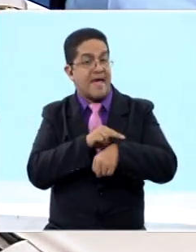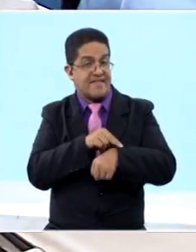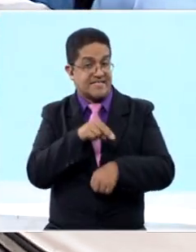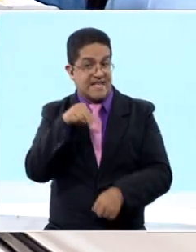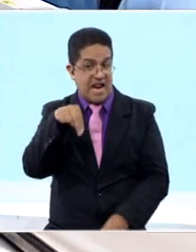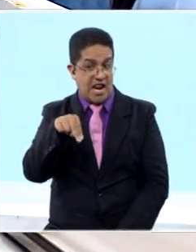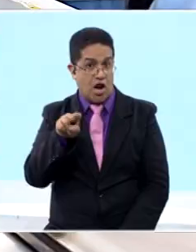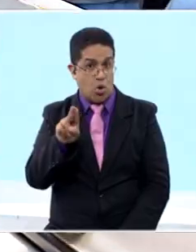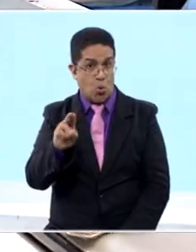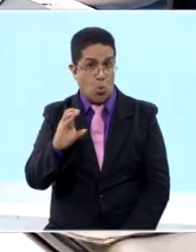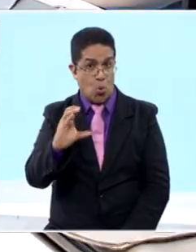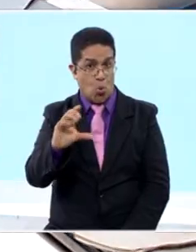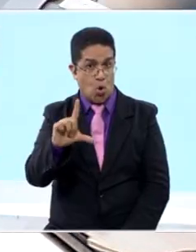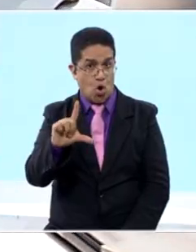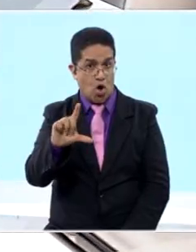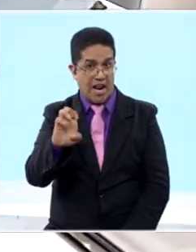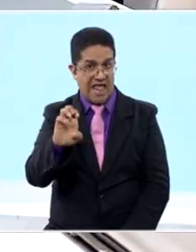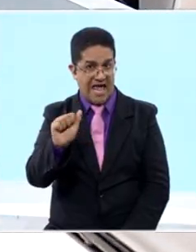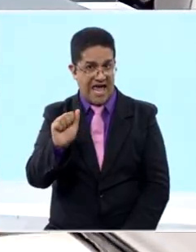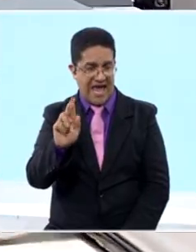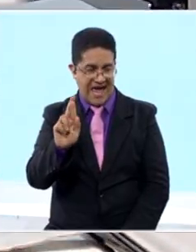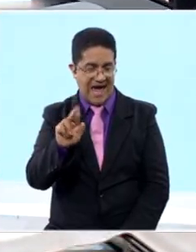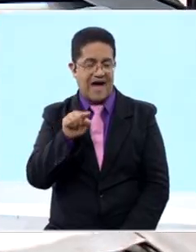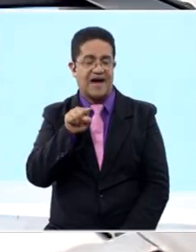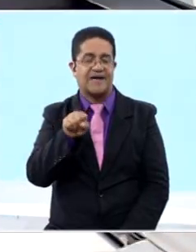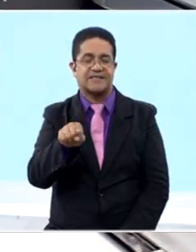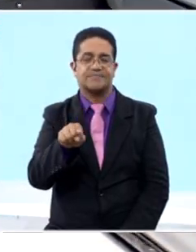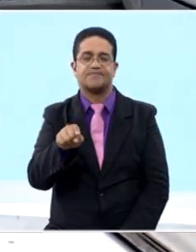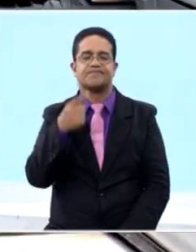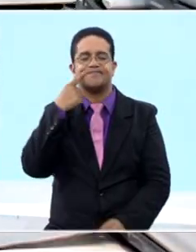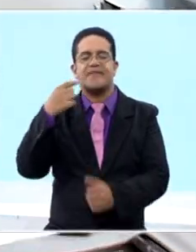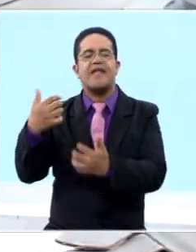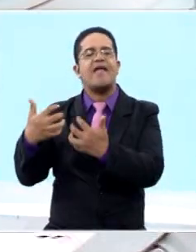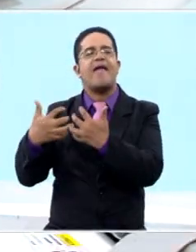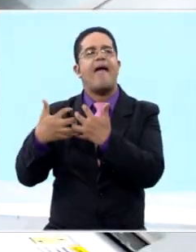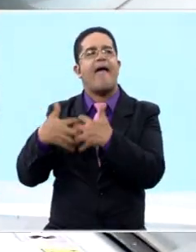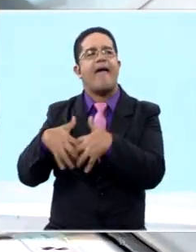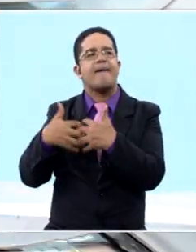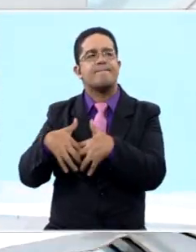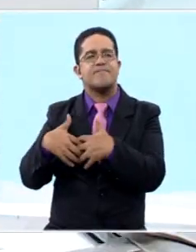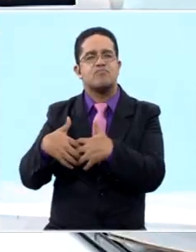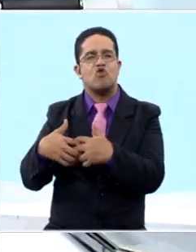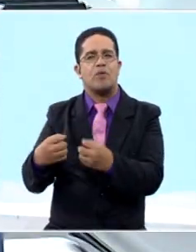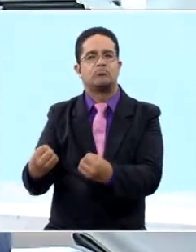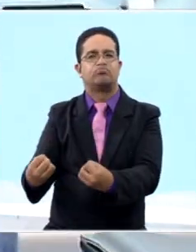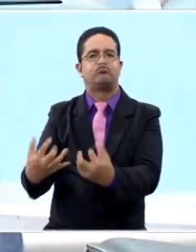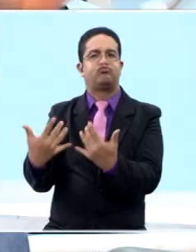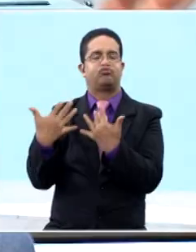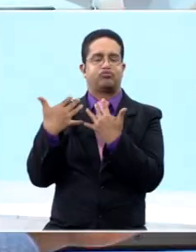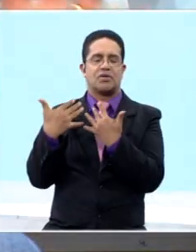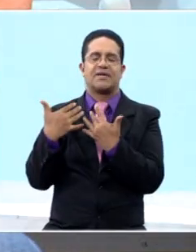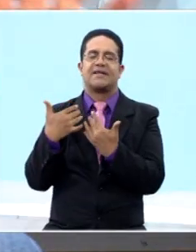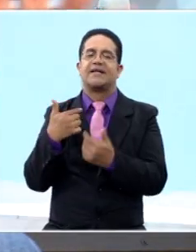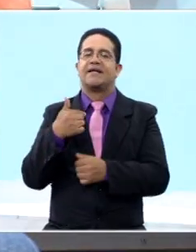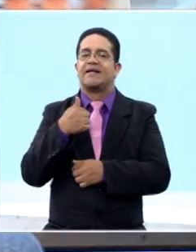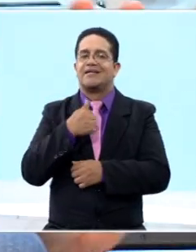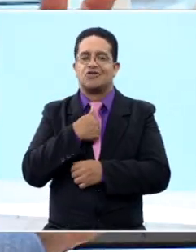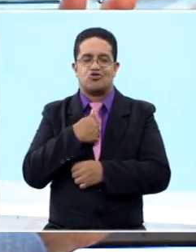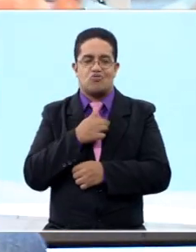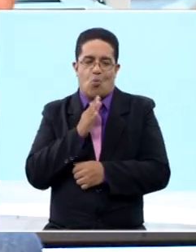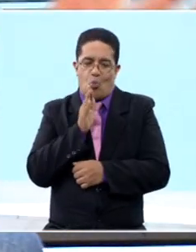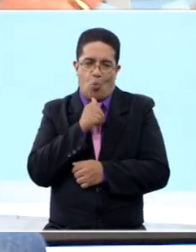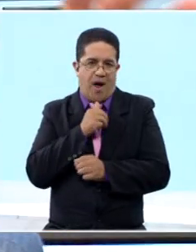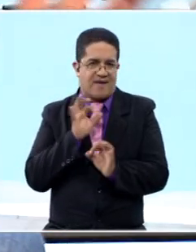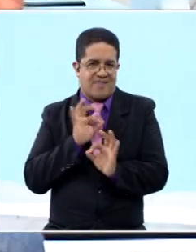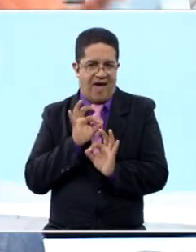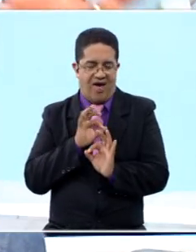a diferencia de otras especialidades en donde el equipo es el que emite radiación, si yo no dispongo de material